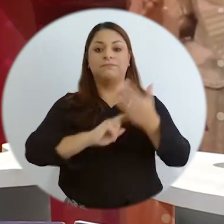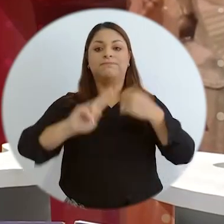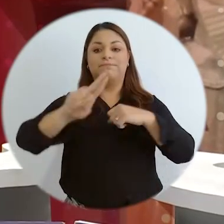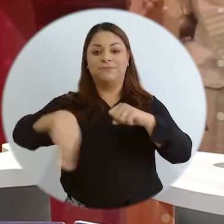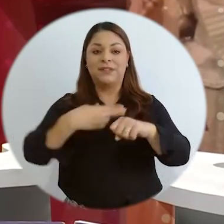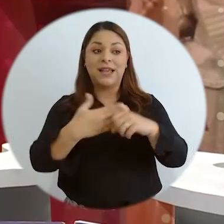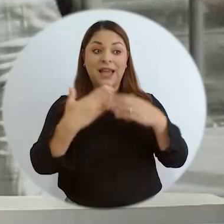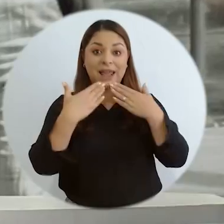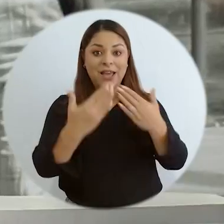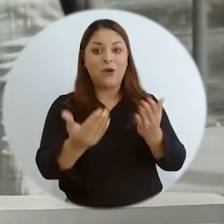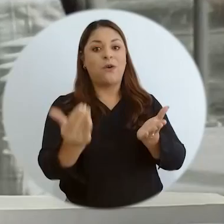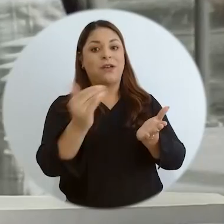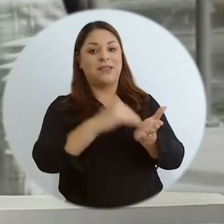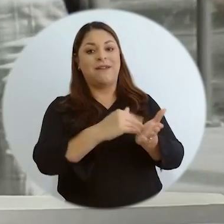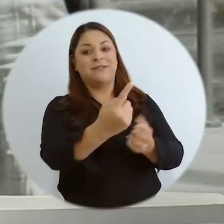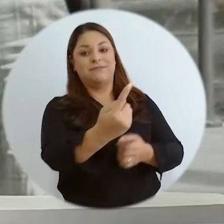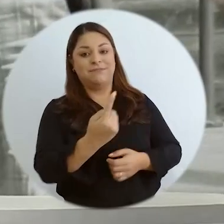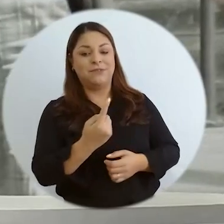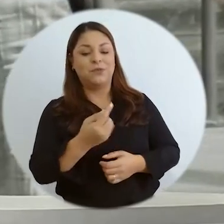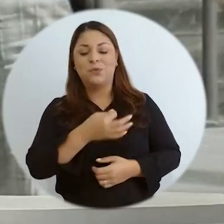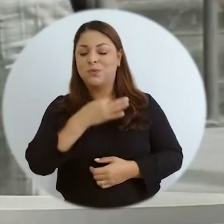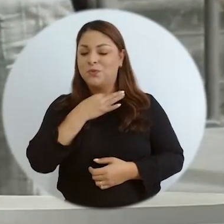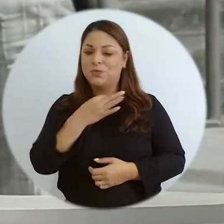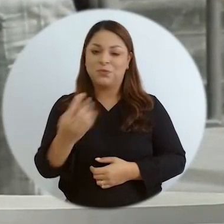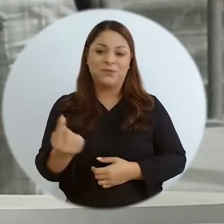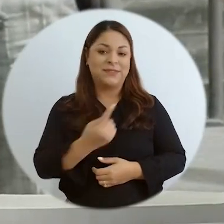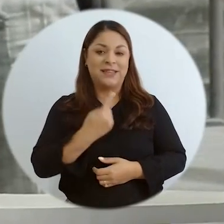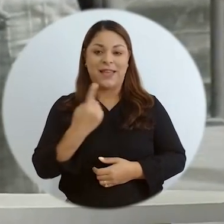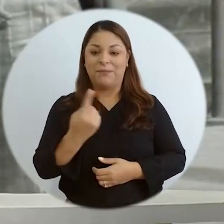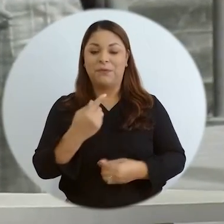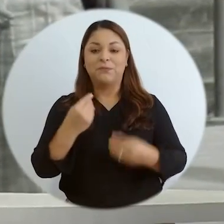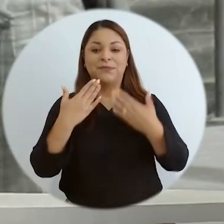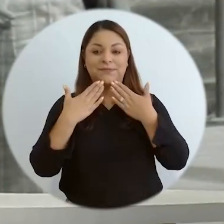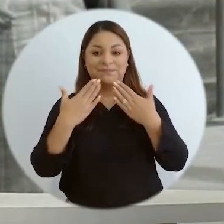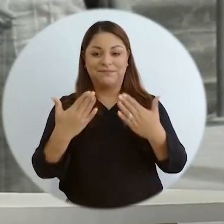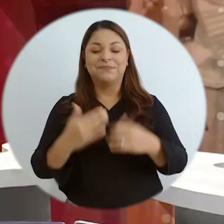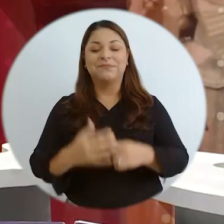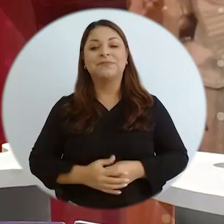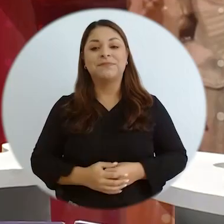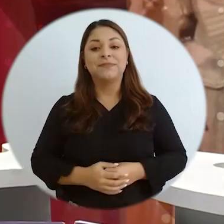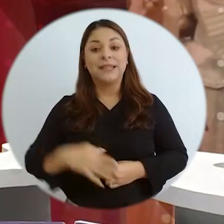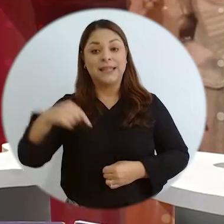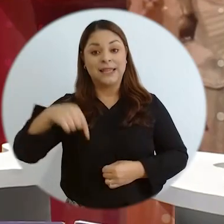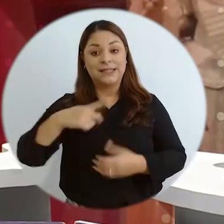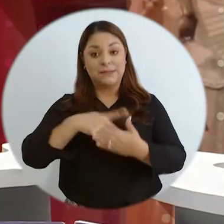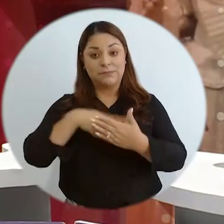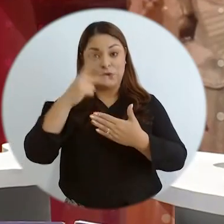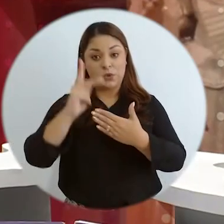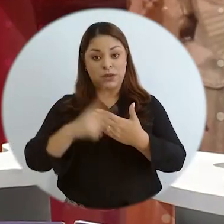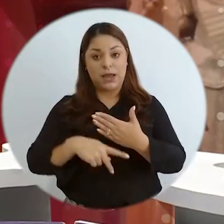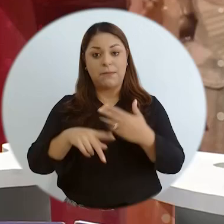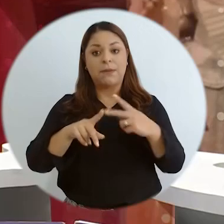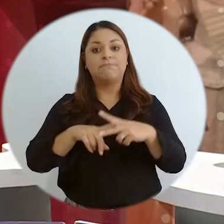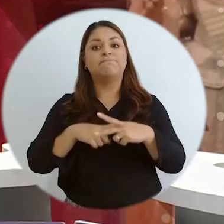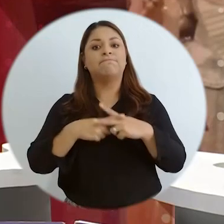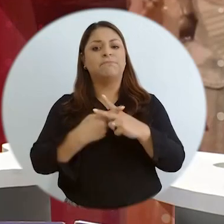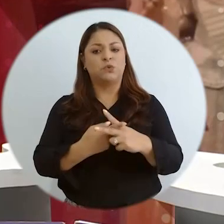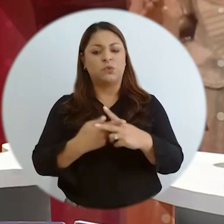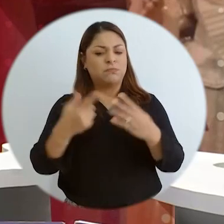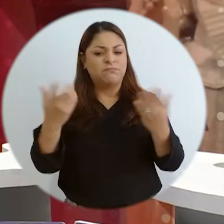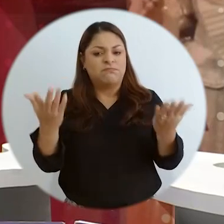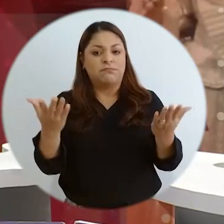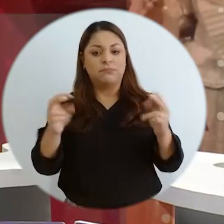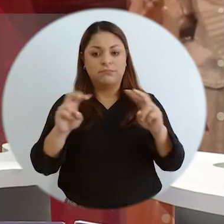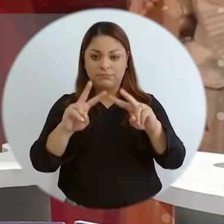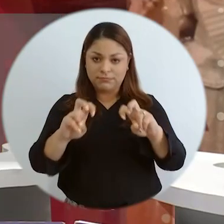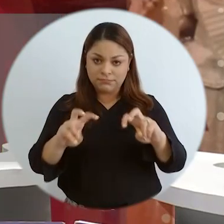de nuevo por estar con nosotros. Un gusto, como siempre, Mariel. Muchas gracias. Bueno, este programa surge en el marco precisamente de hacer